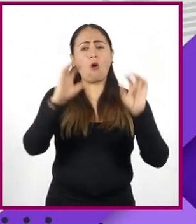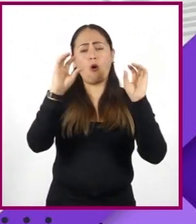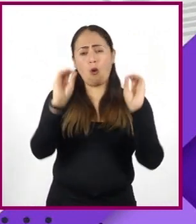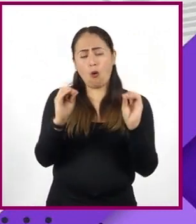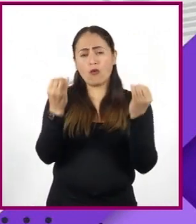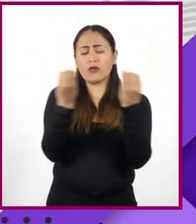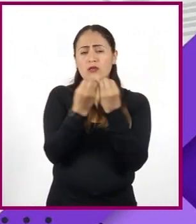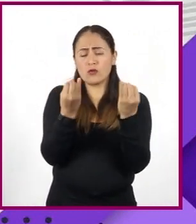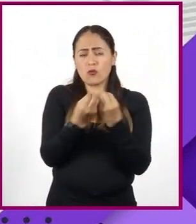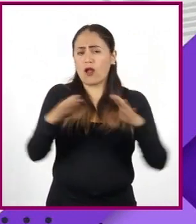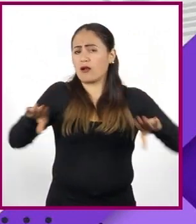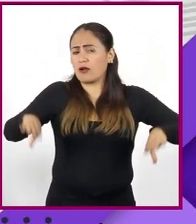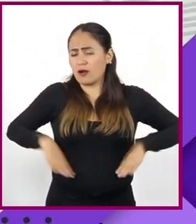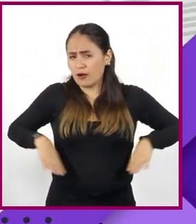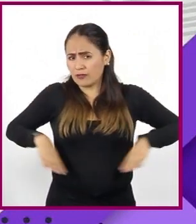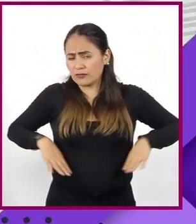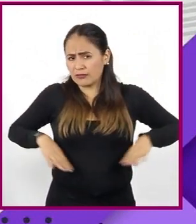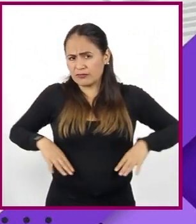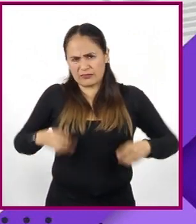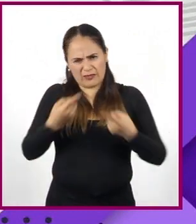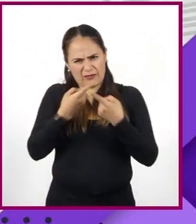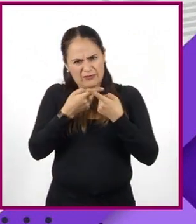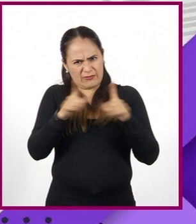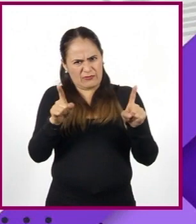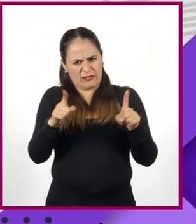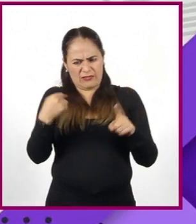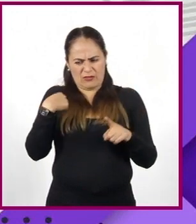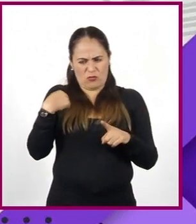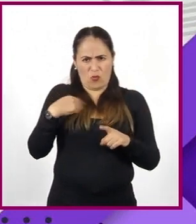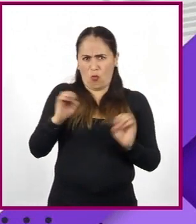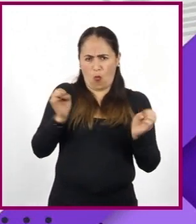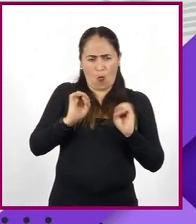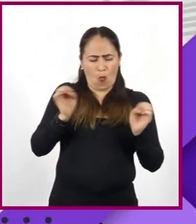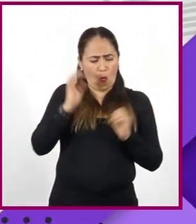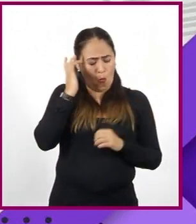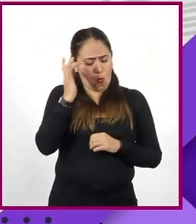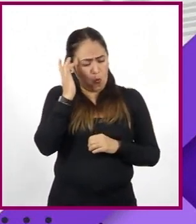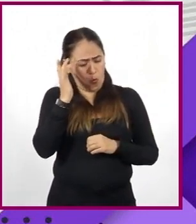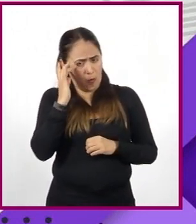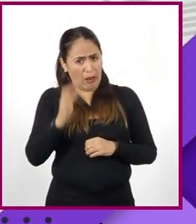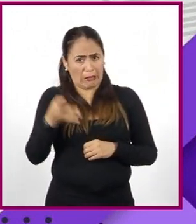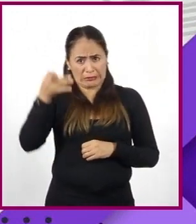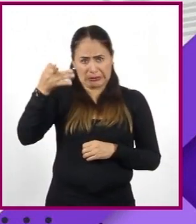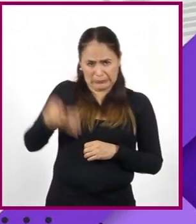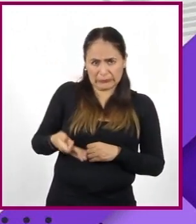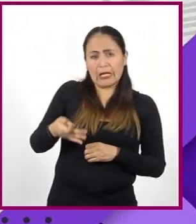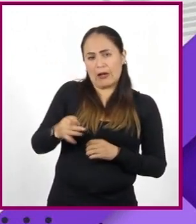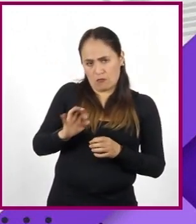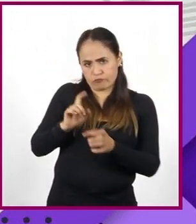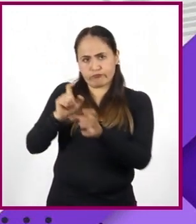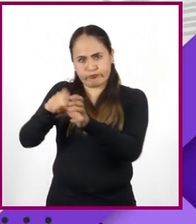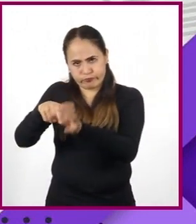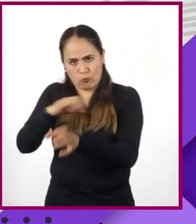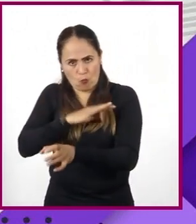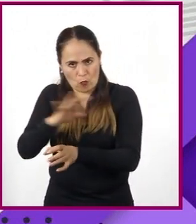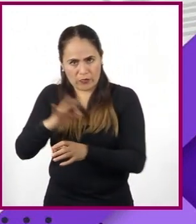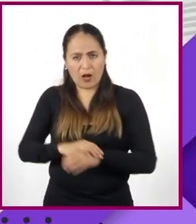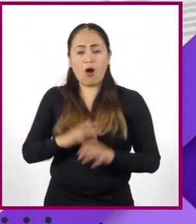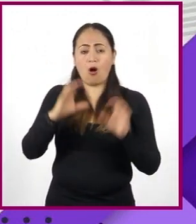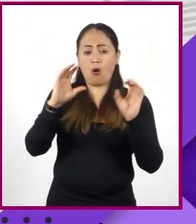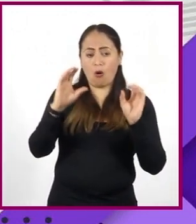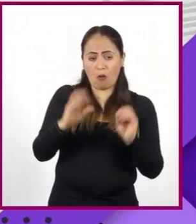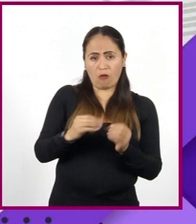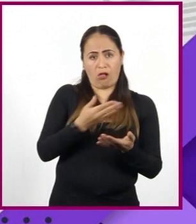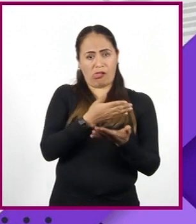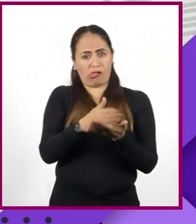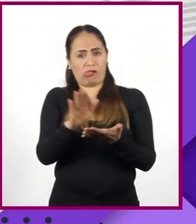propias características para no sentir que nos señalan o para conseguir la aceptación. Cuando hacemos distinciones.